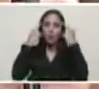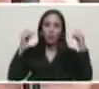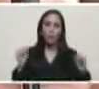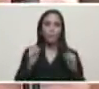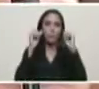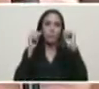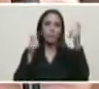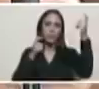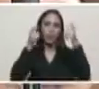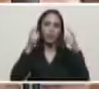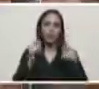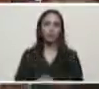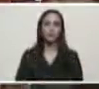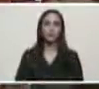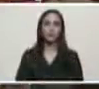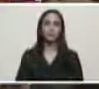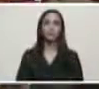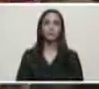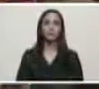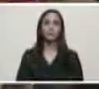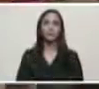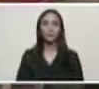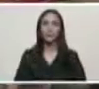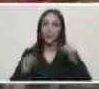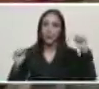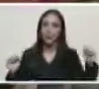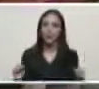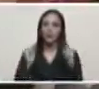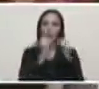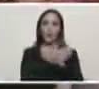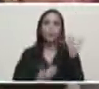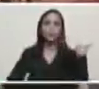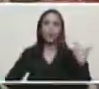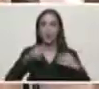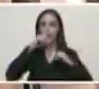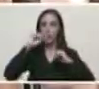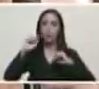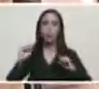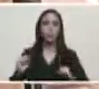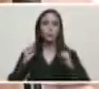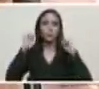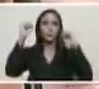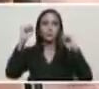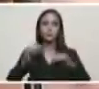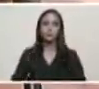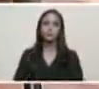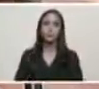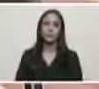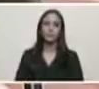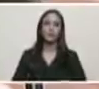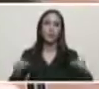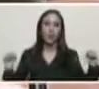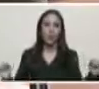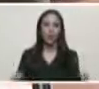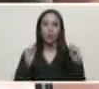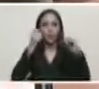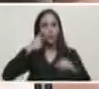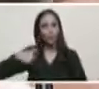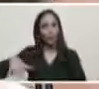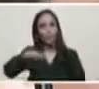Chávez Viva Viva El presidente Nicolás Maduro que viva esta hermosa